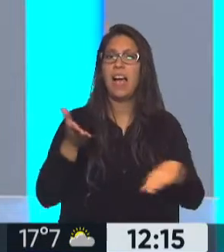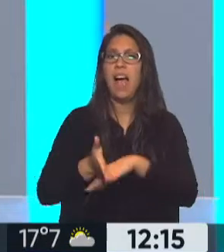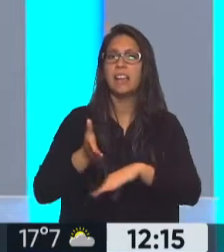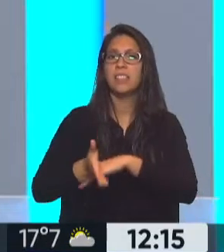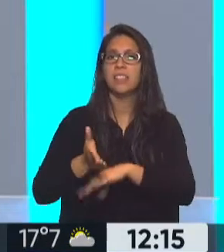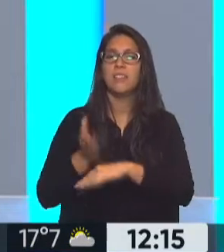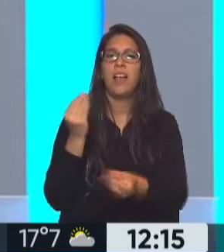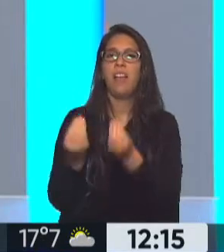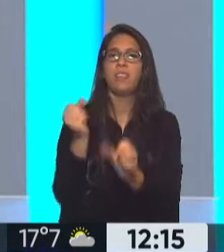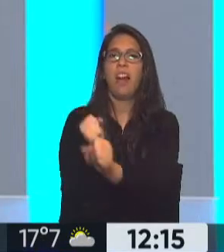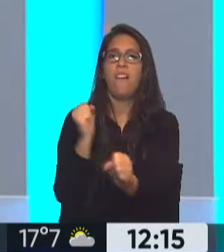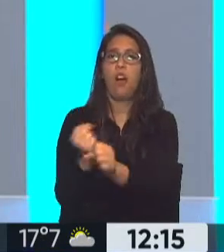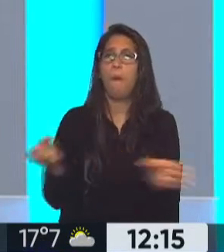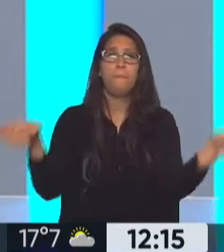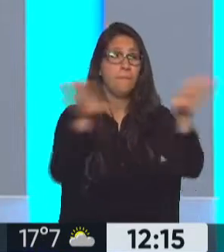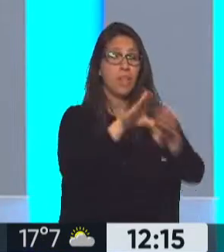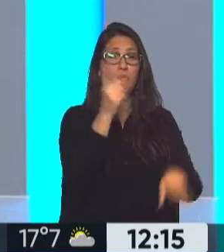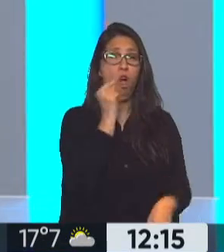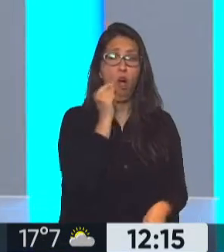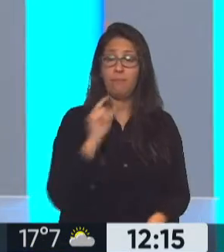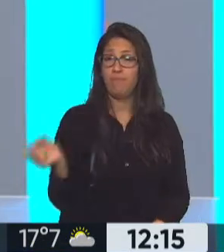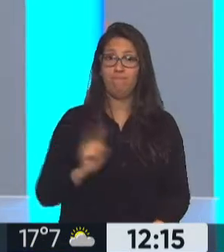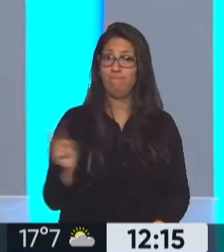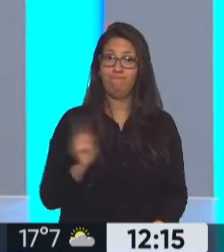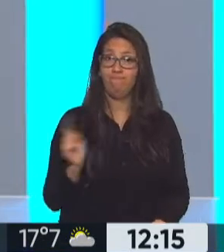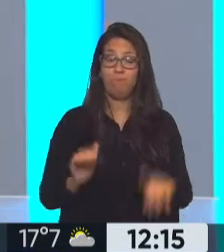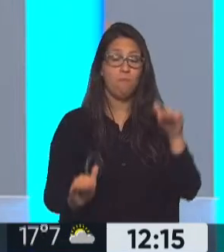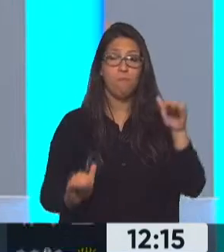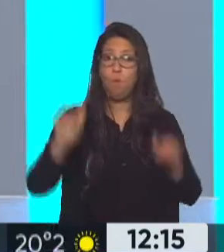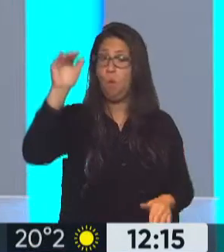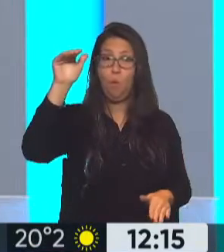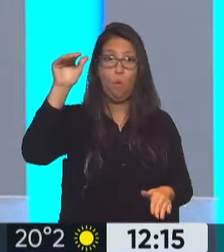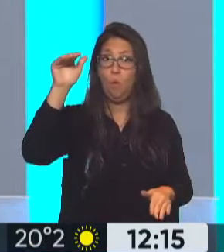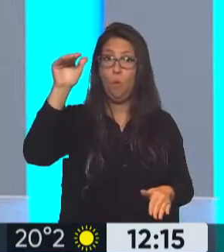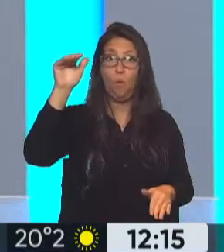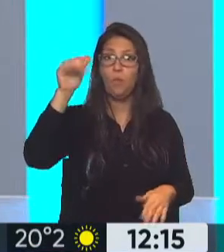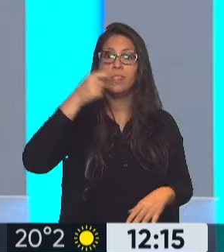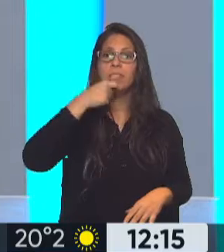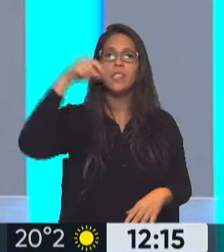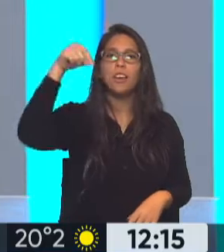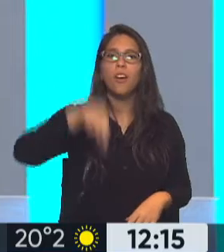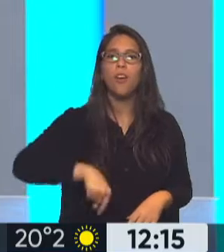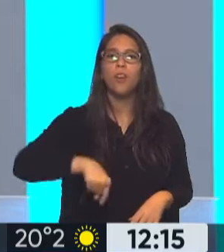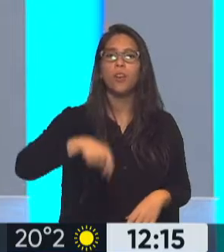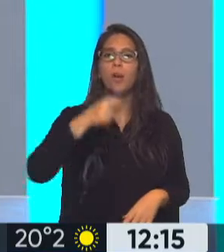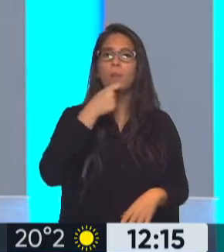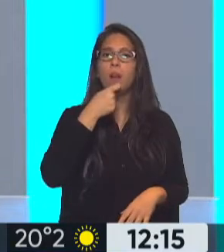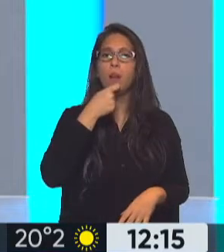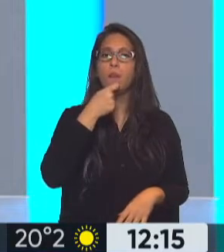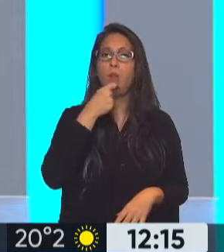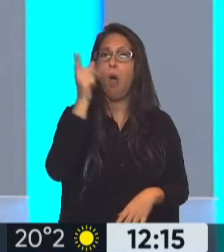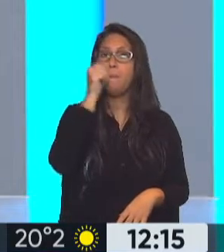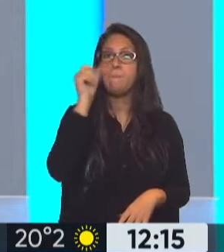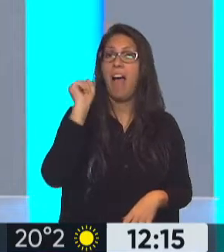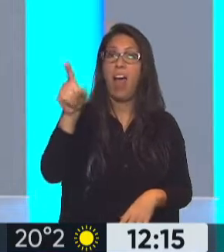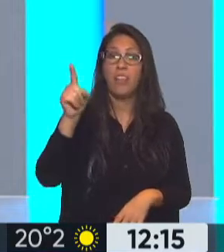las mismas condiciones que lo hacen sus pares varones. Digamos, si hoy por hoy hay algo que no necesitan los progenitores